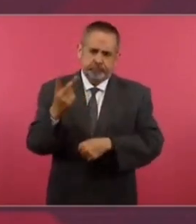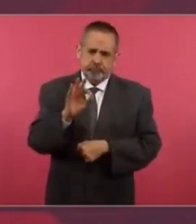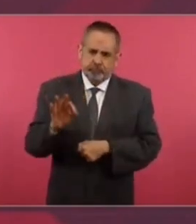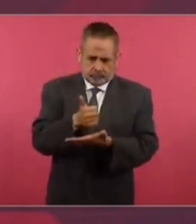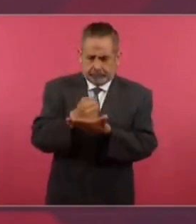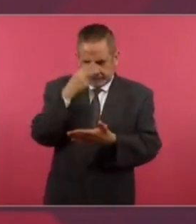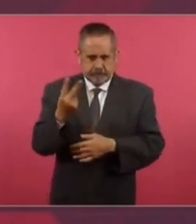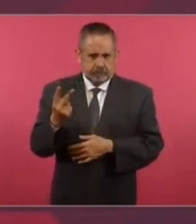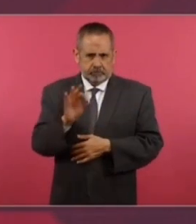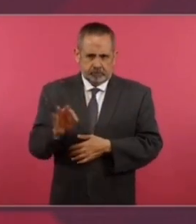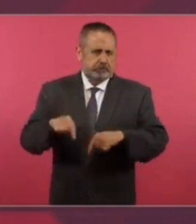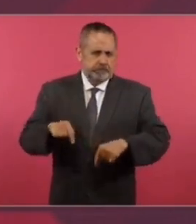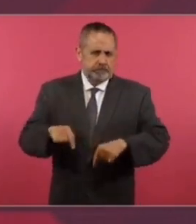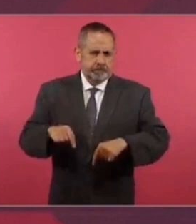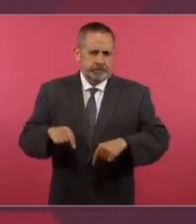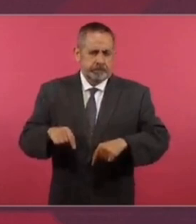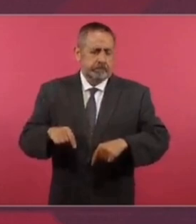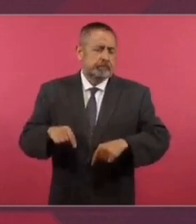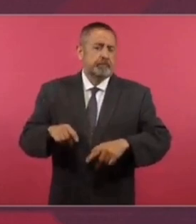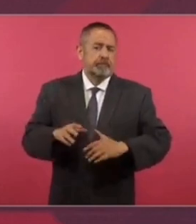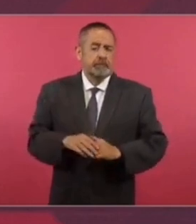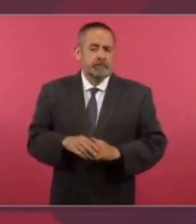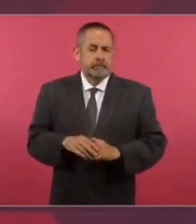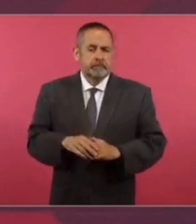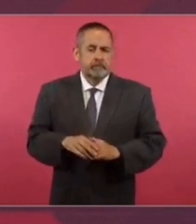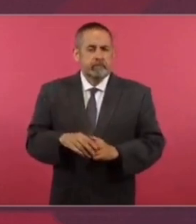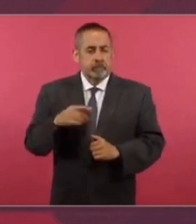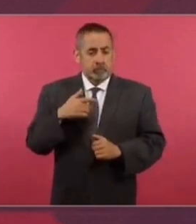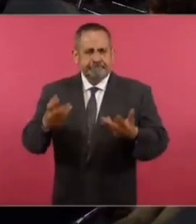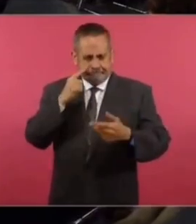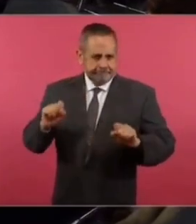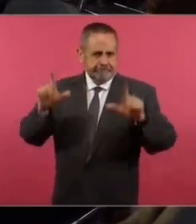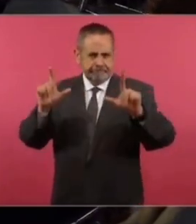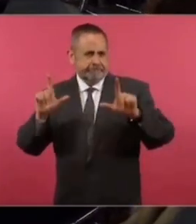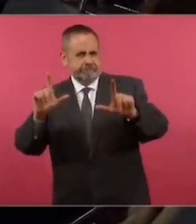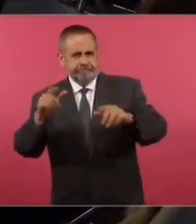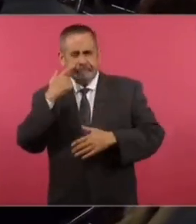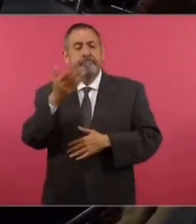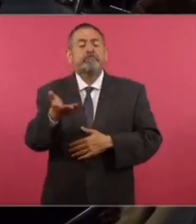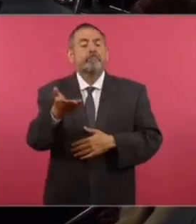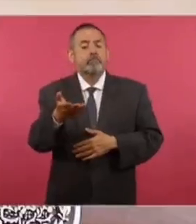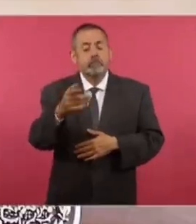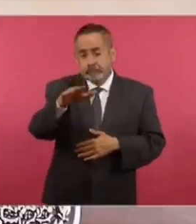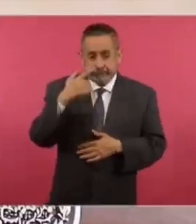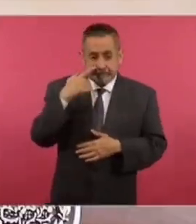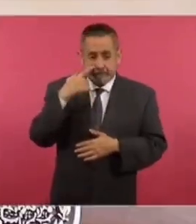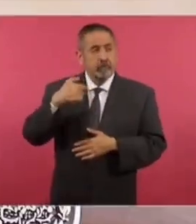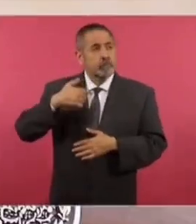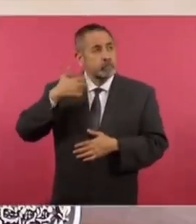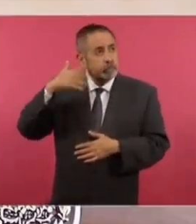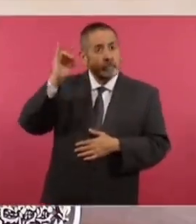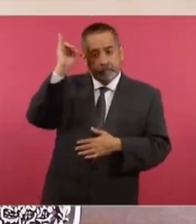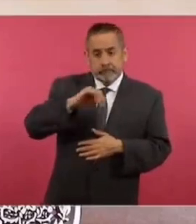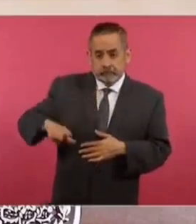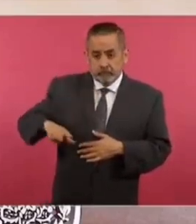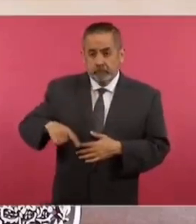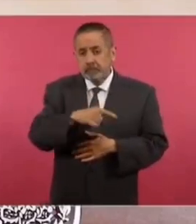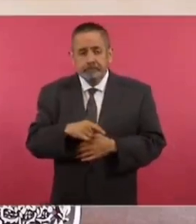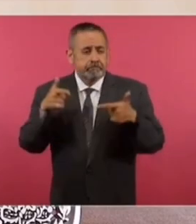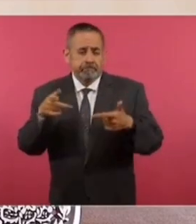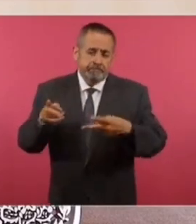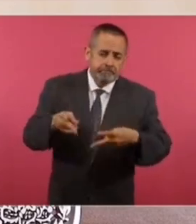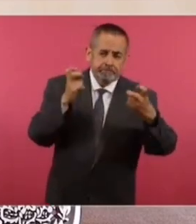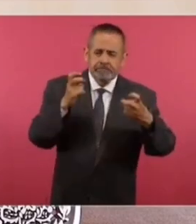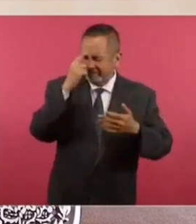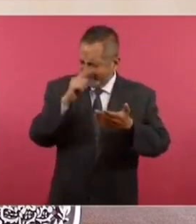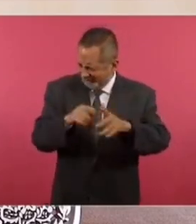la ciudad. Encontré como en 3 y lo bajé a 2. Y saben que yo encontré, cuando fui jefe de gobierno, que se robaban